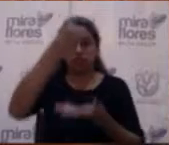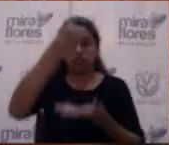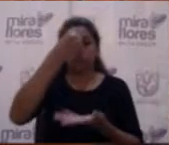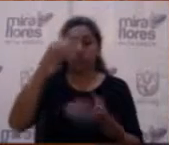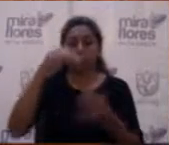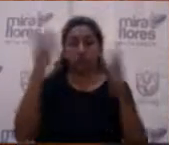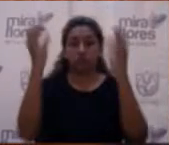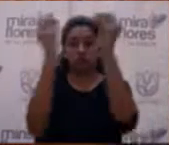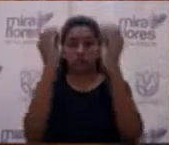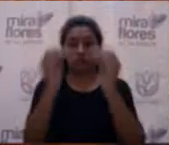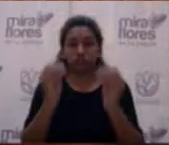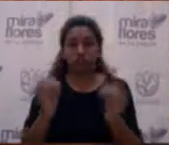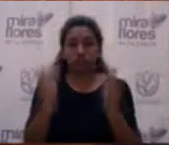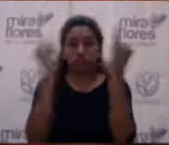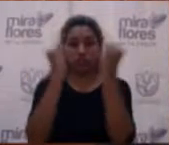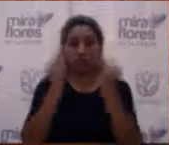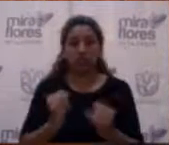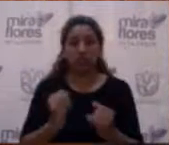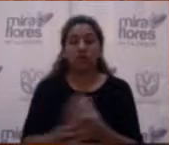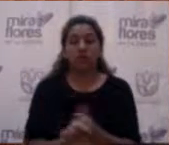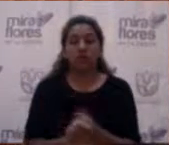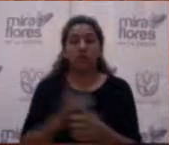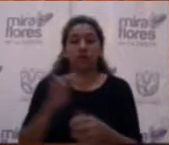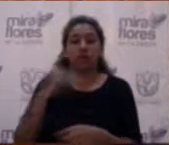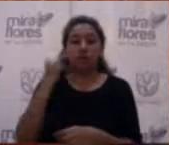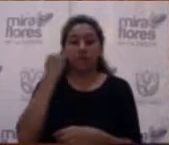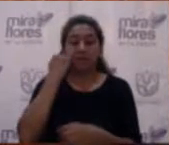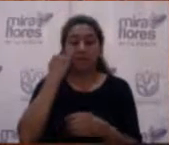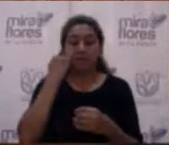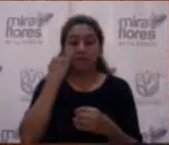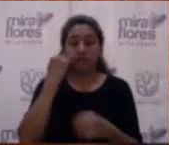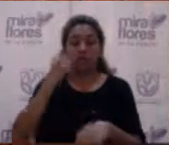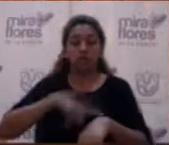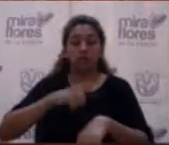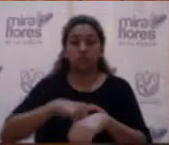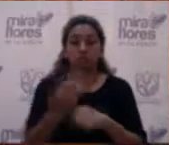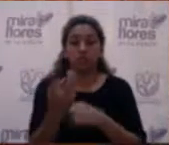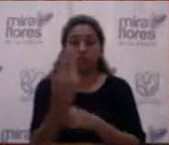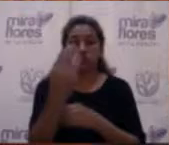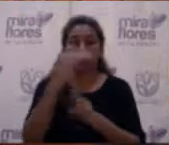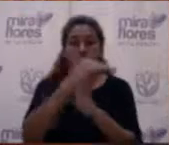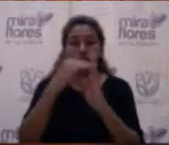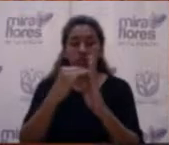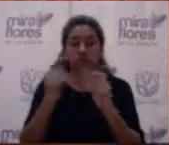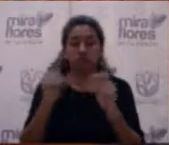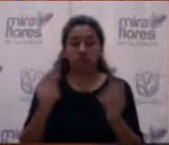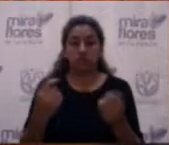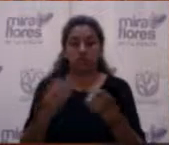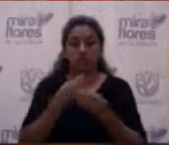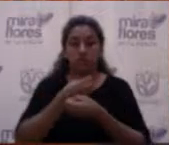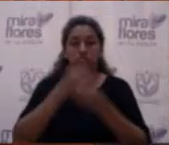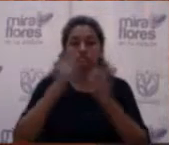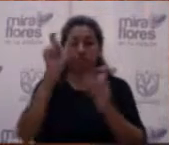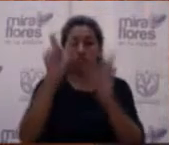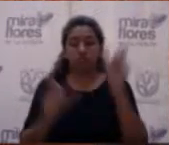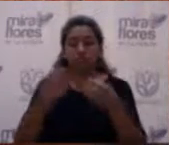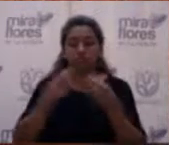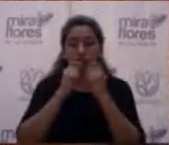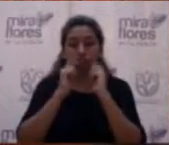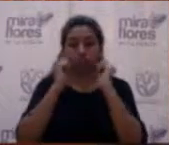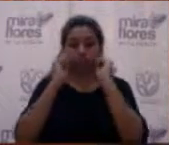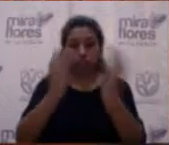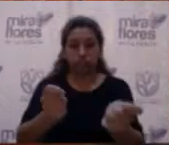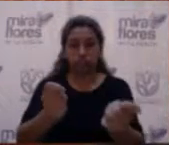nueva escultura. Y el día miércoles a las 12:30 la vamos a entregar formalmente a la ciudadanía. Están todos